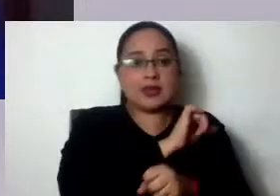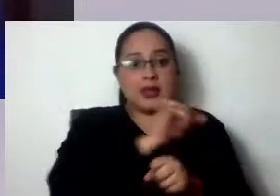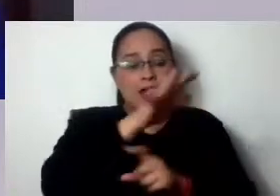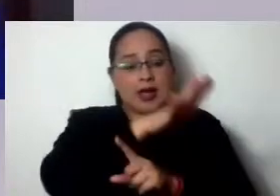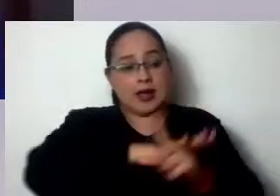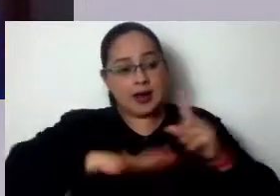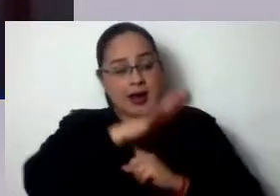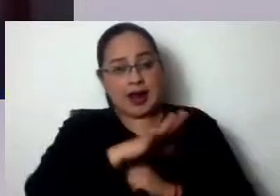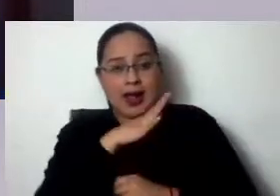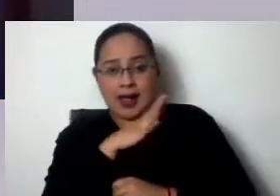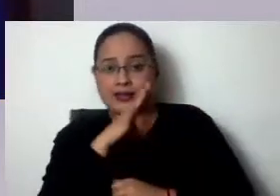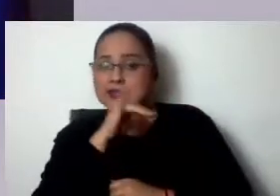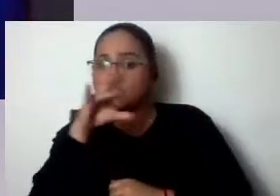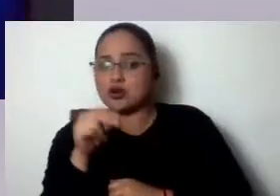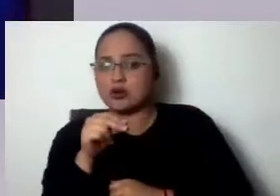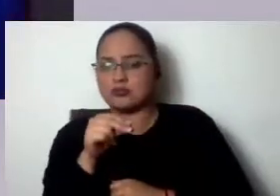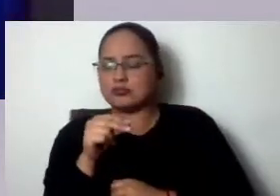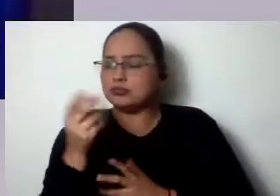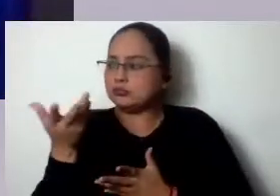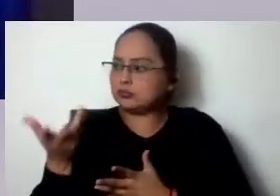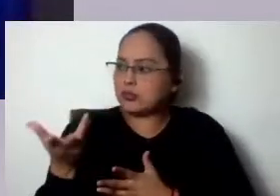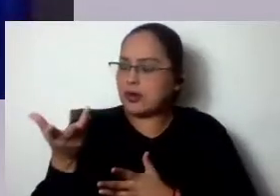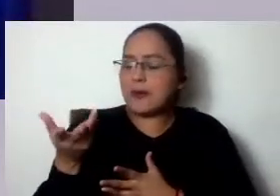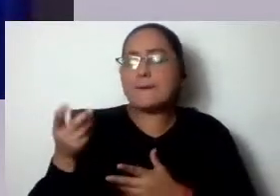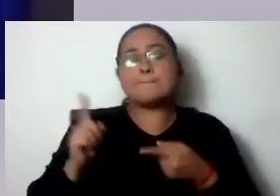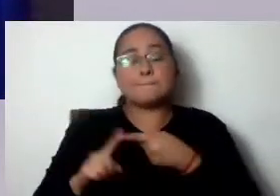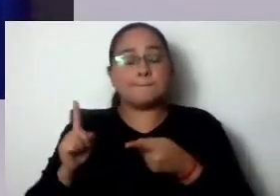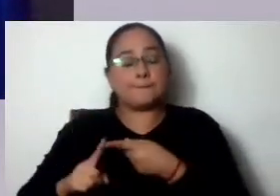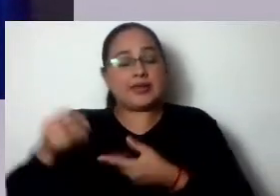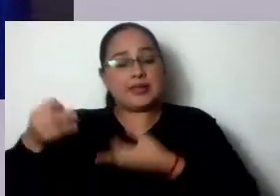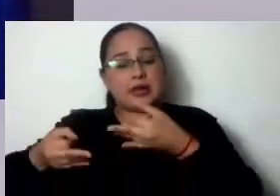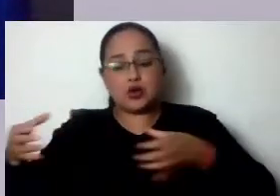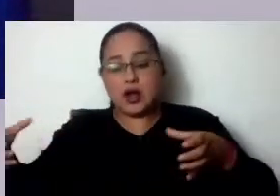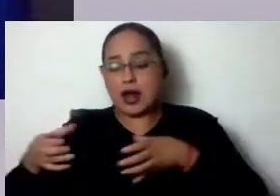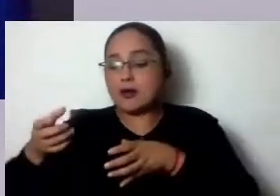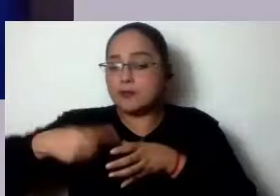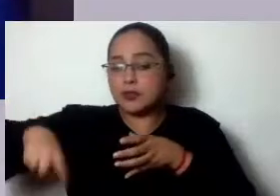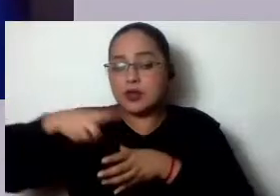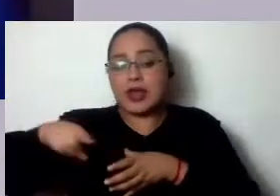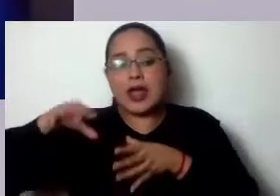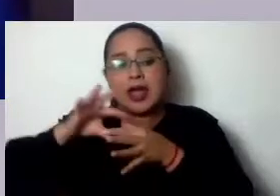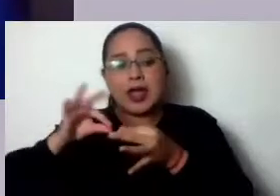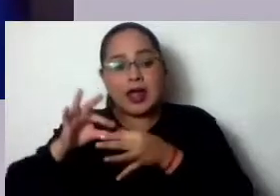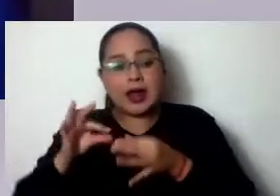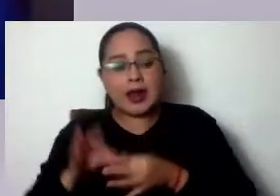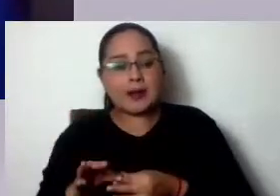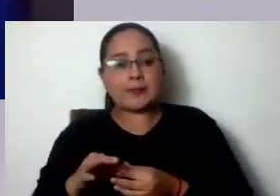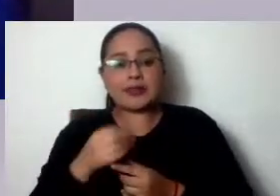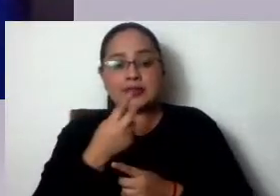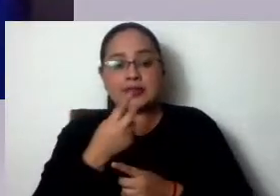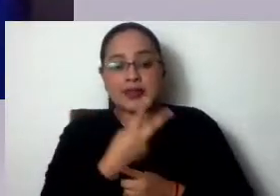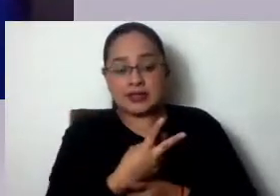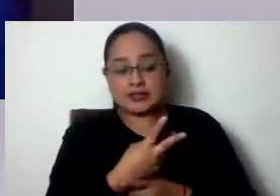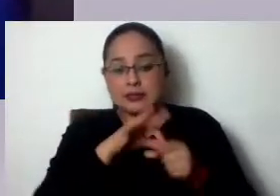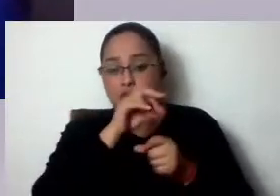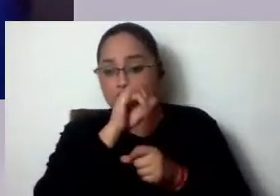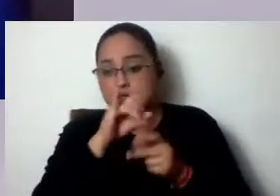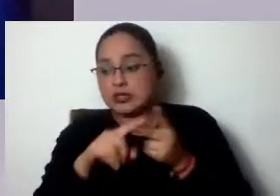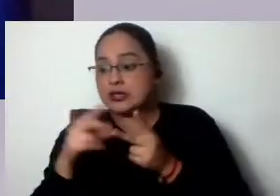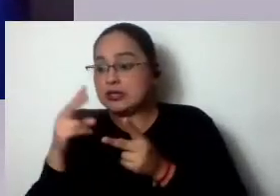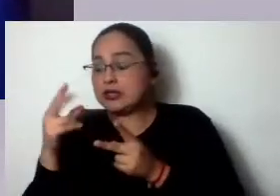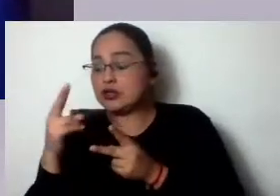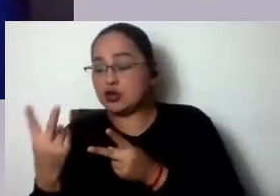previa en cuanto al primer producto la sala por mayoría de votos 32 consideró que toda